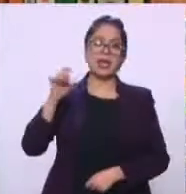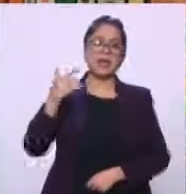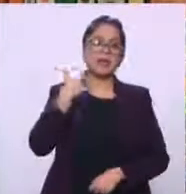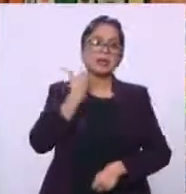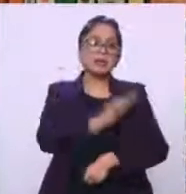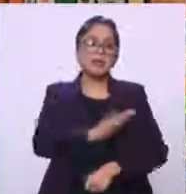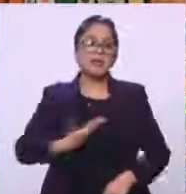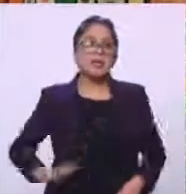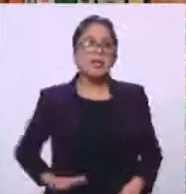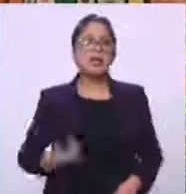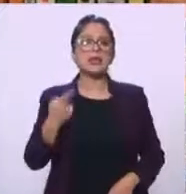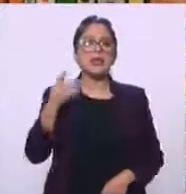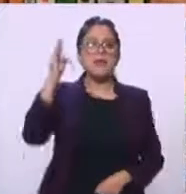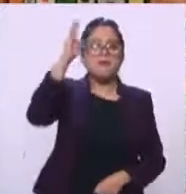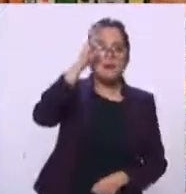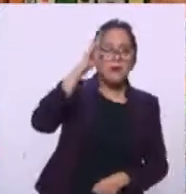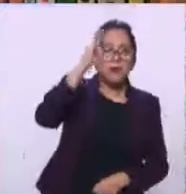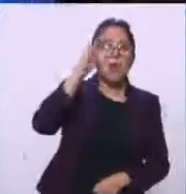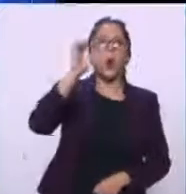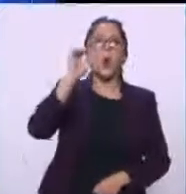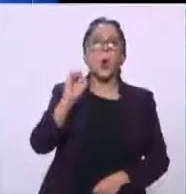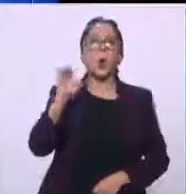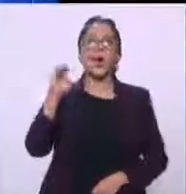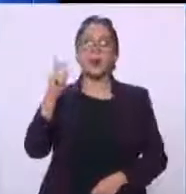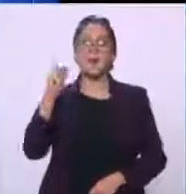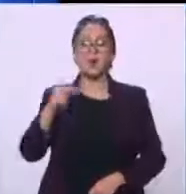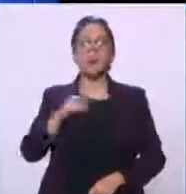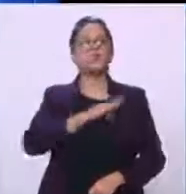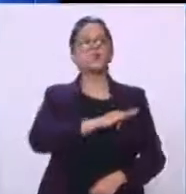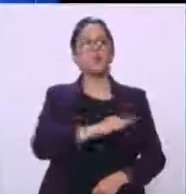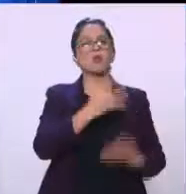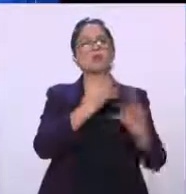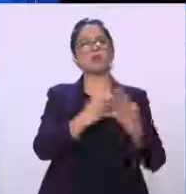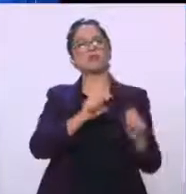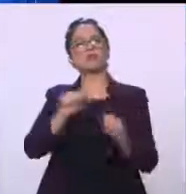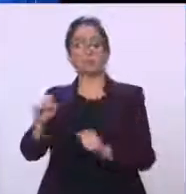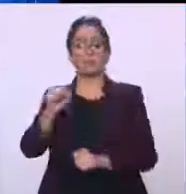la cárcel. Creo que es posible eso. Y es además necesario. Jonathan, Marta, muchísimas gracias. Pues ahí está la